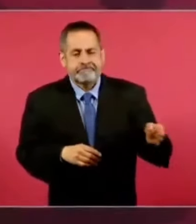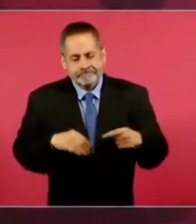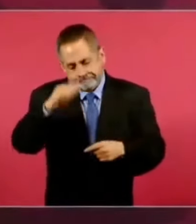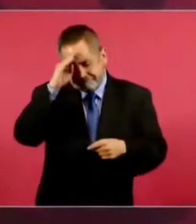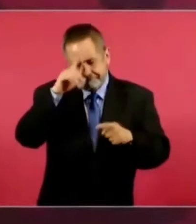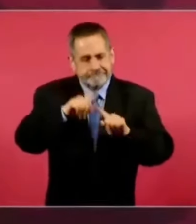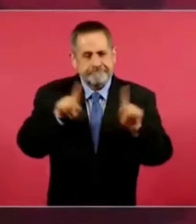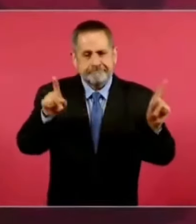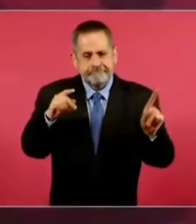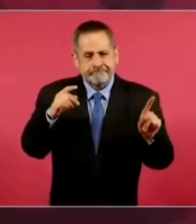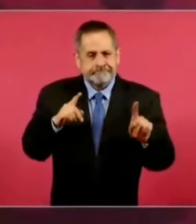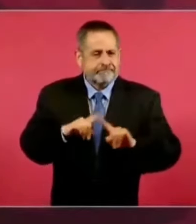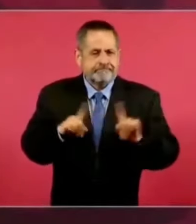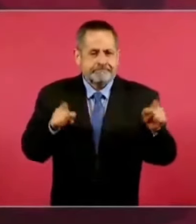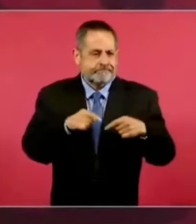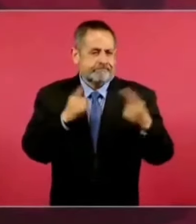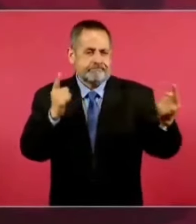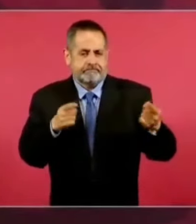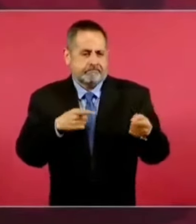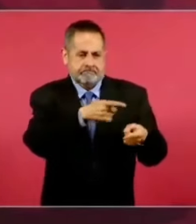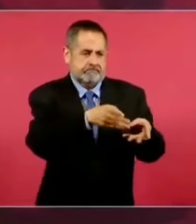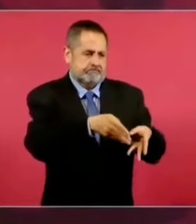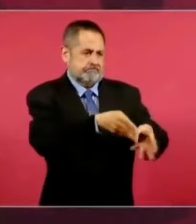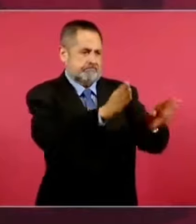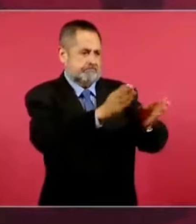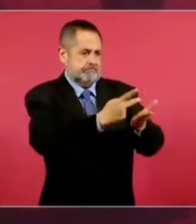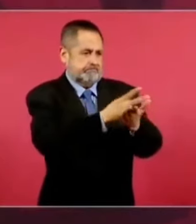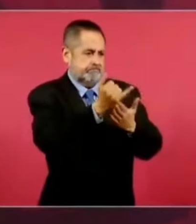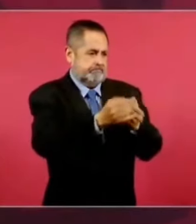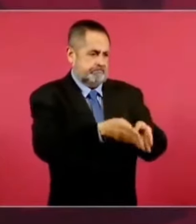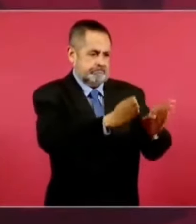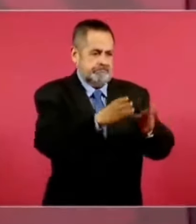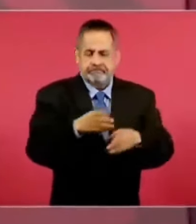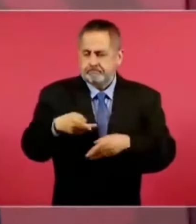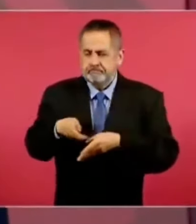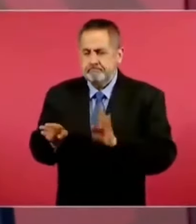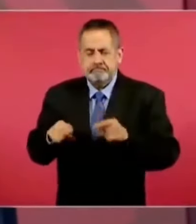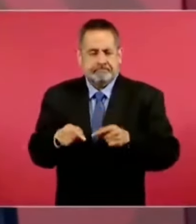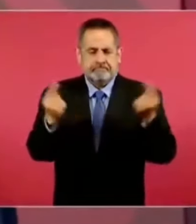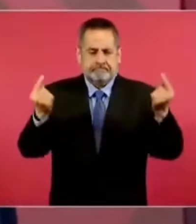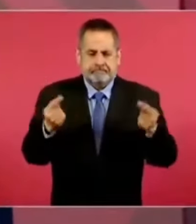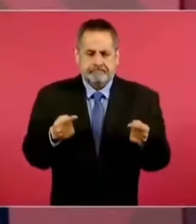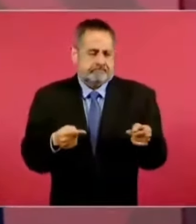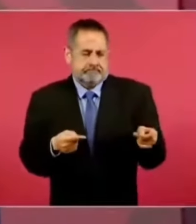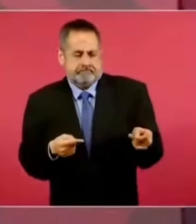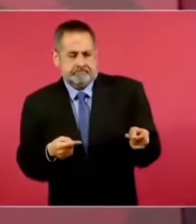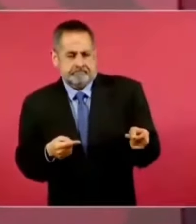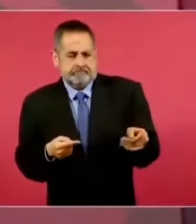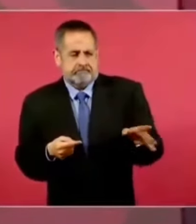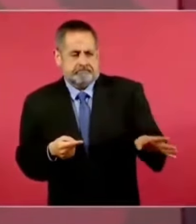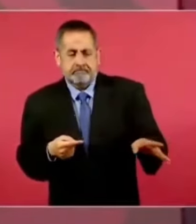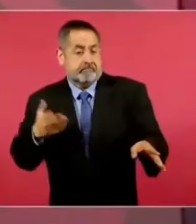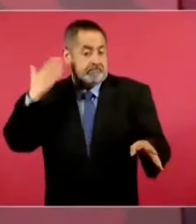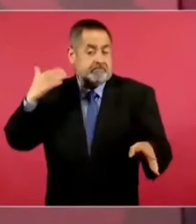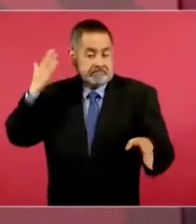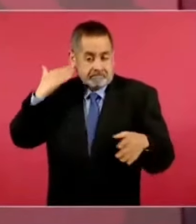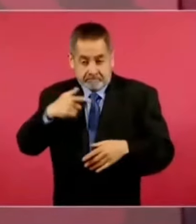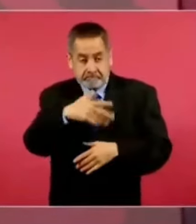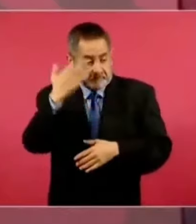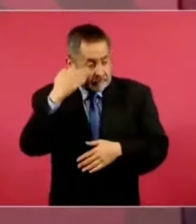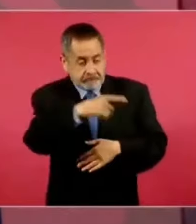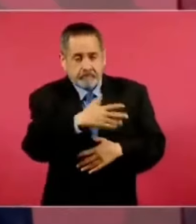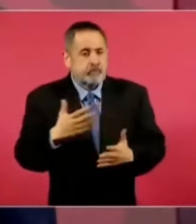posturas, ¿no?, y son proyectos distintos y contrapuestos. ¿Y por qué sostengo que no había democracia? Porque